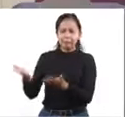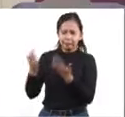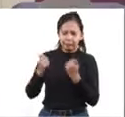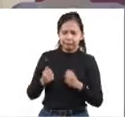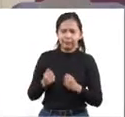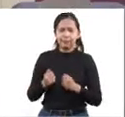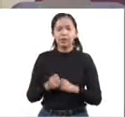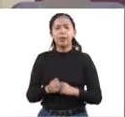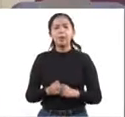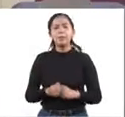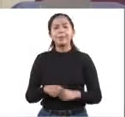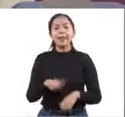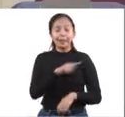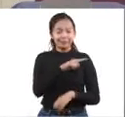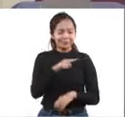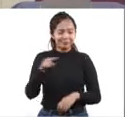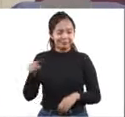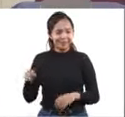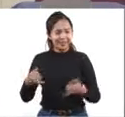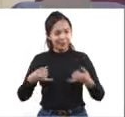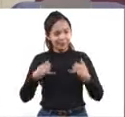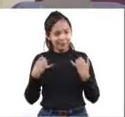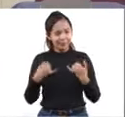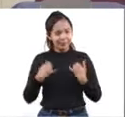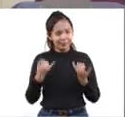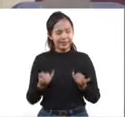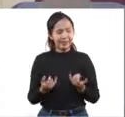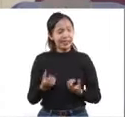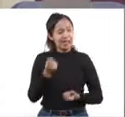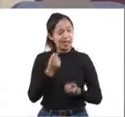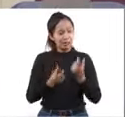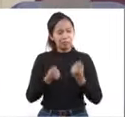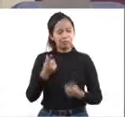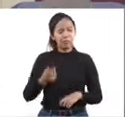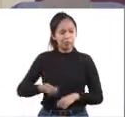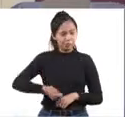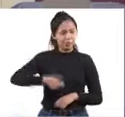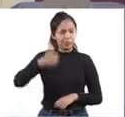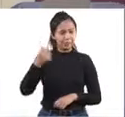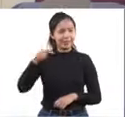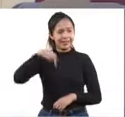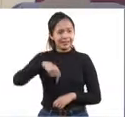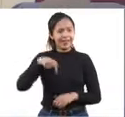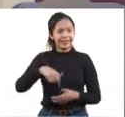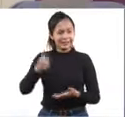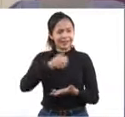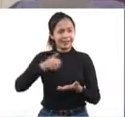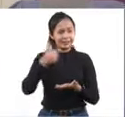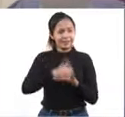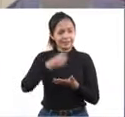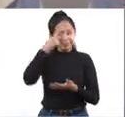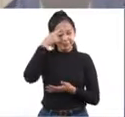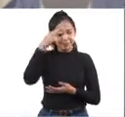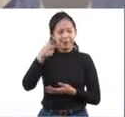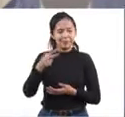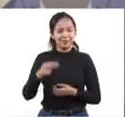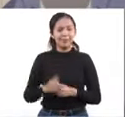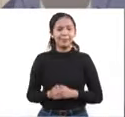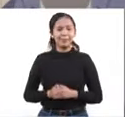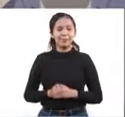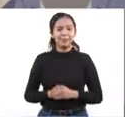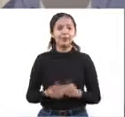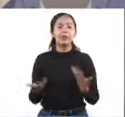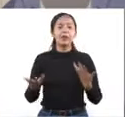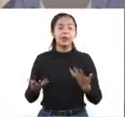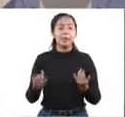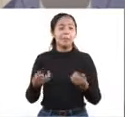Les estamos dando la bienvenida a ustedes, como dije, algunos por primera vez en la Ciudad de México, en su país. Pero